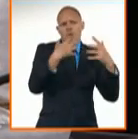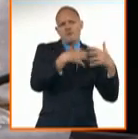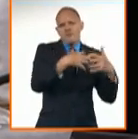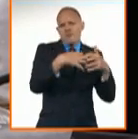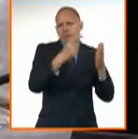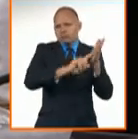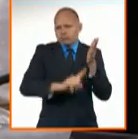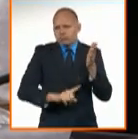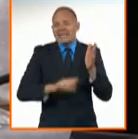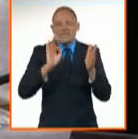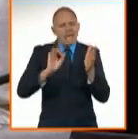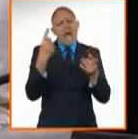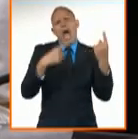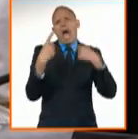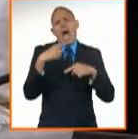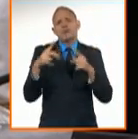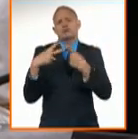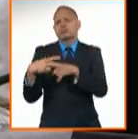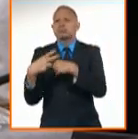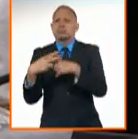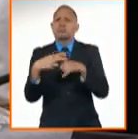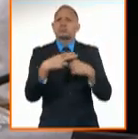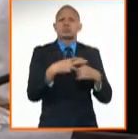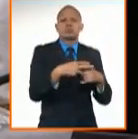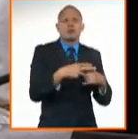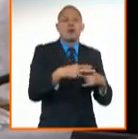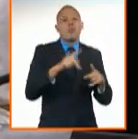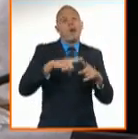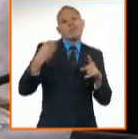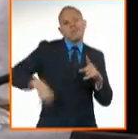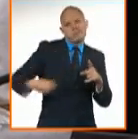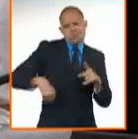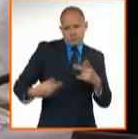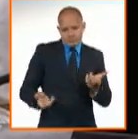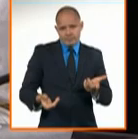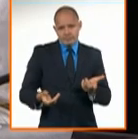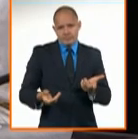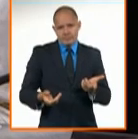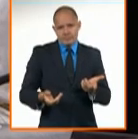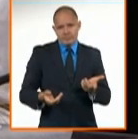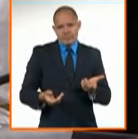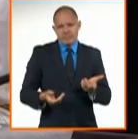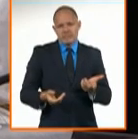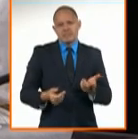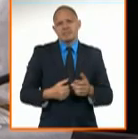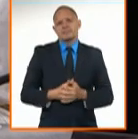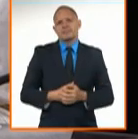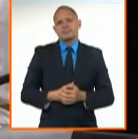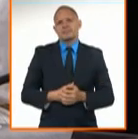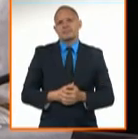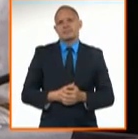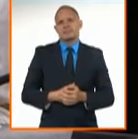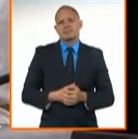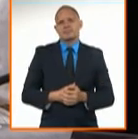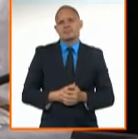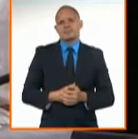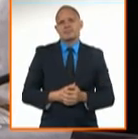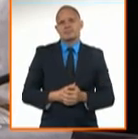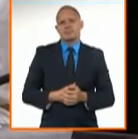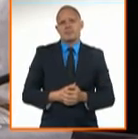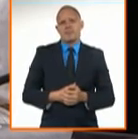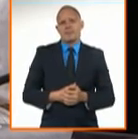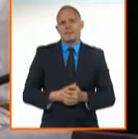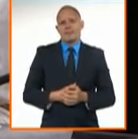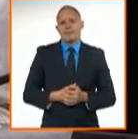ayer anteriormente los mantenimientos en las diferentes tipo de contenido y se debe